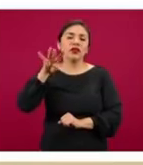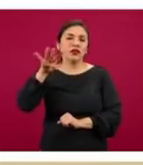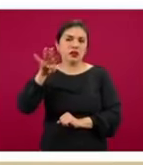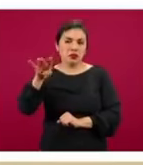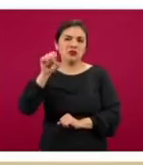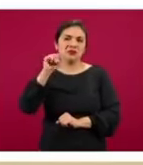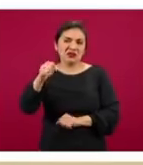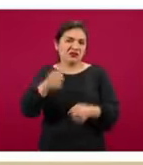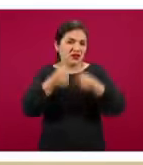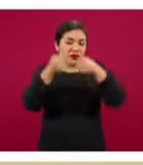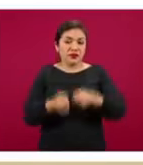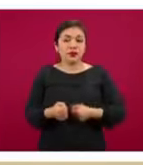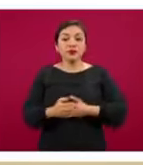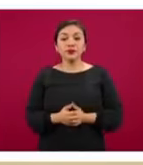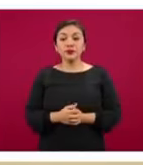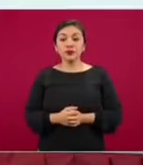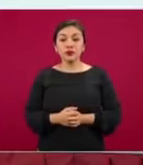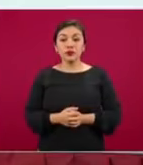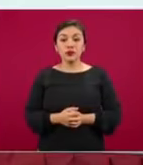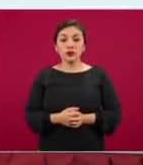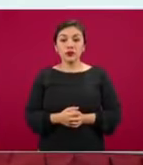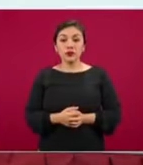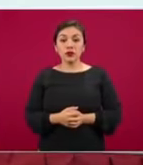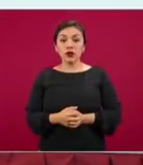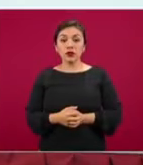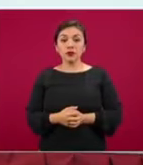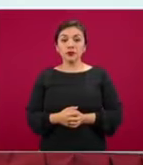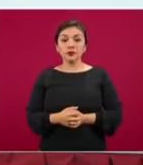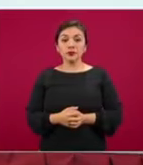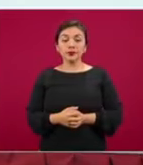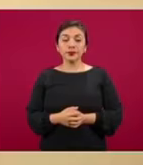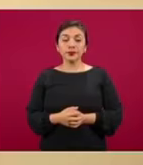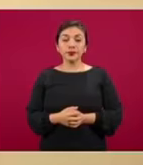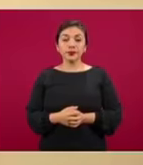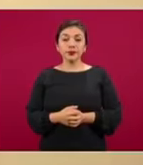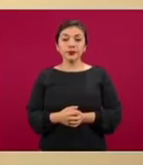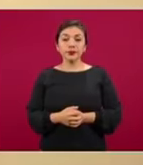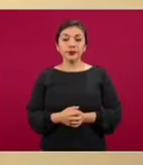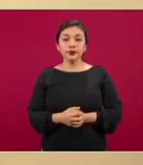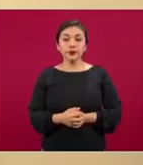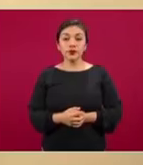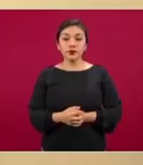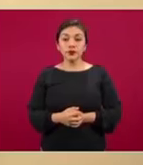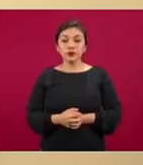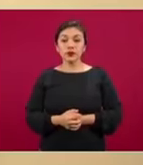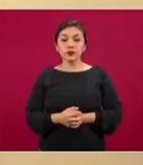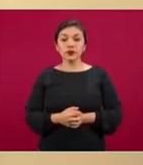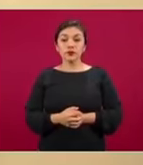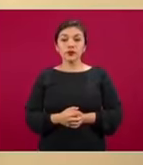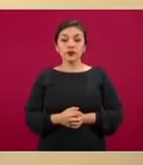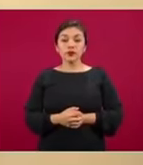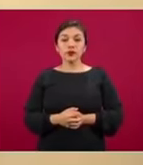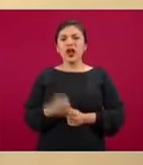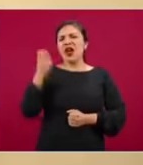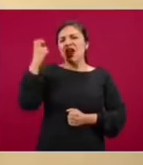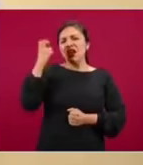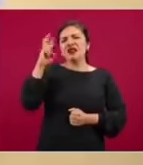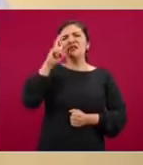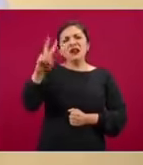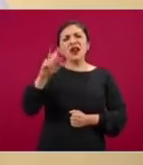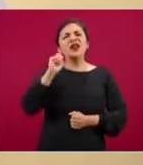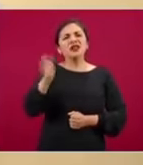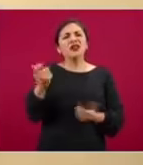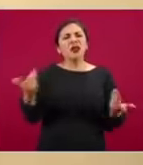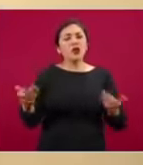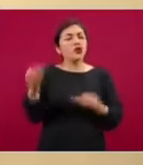de COVID-19. Veamos la siguiente diapositiva. Aquí lo que vamos a ver es que todas